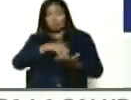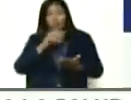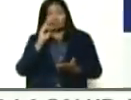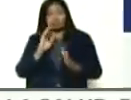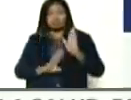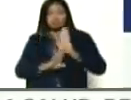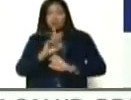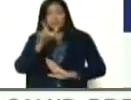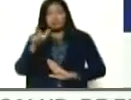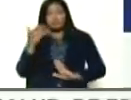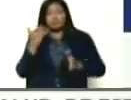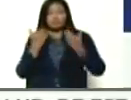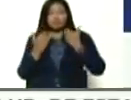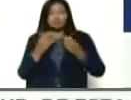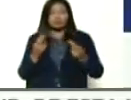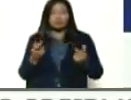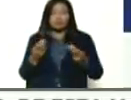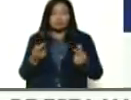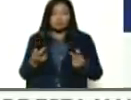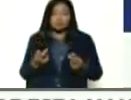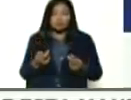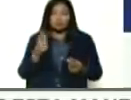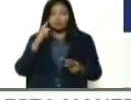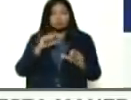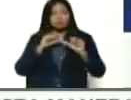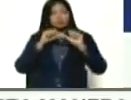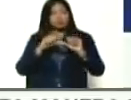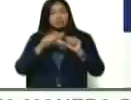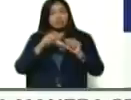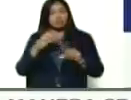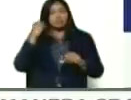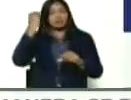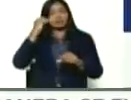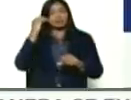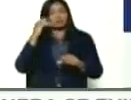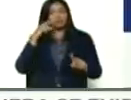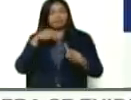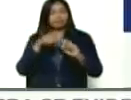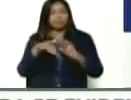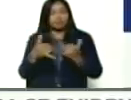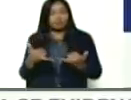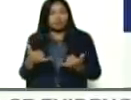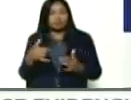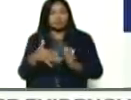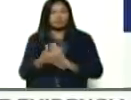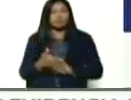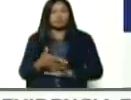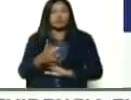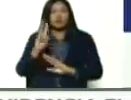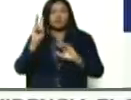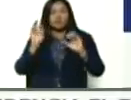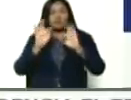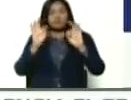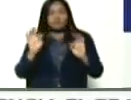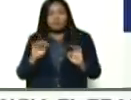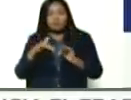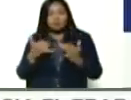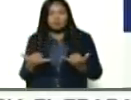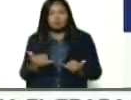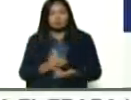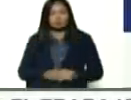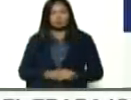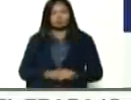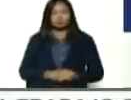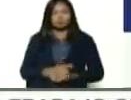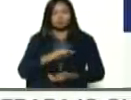debemos estar alerta y seguir analizando los casos para poder identificar si se trata de una nueva variante no podemos